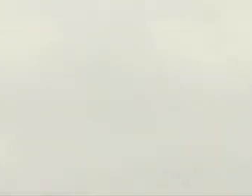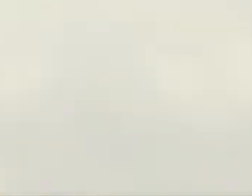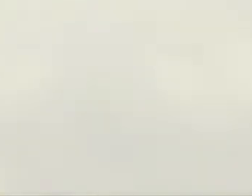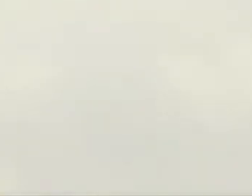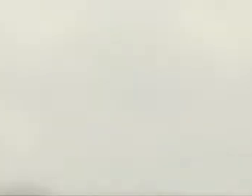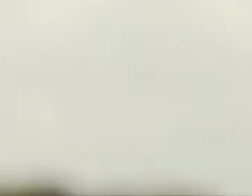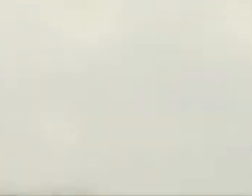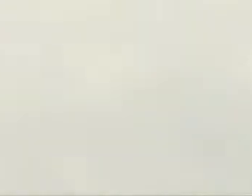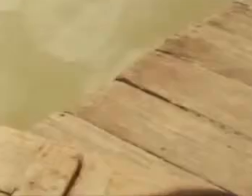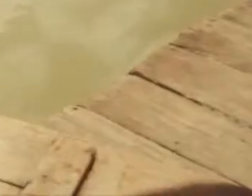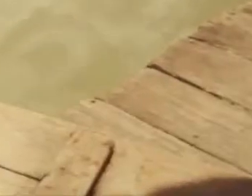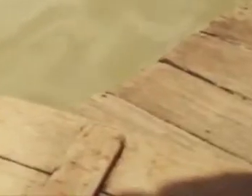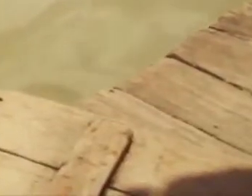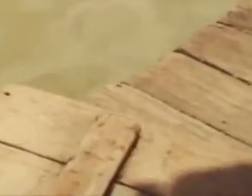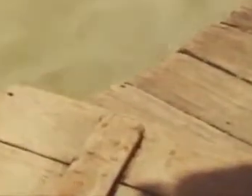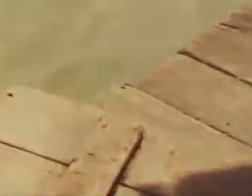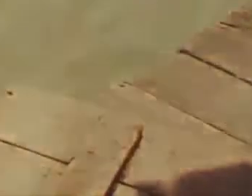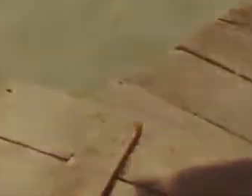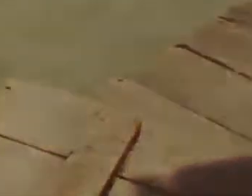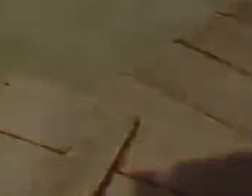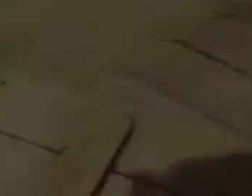futuro, nosotros no vamos a existir.